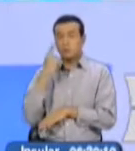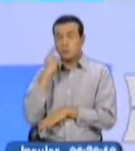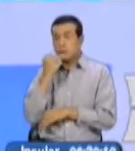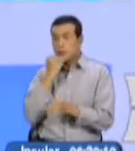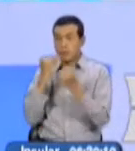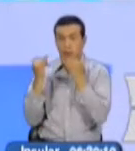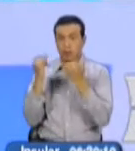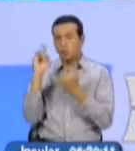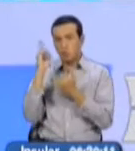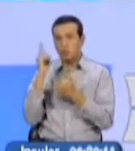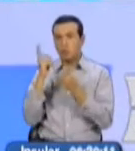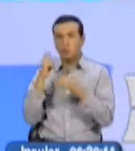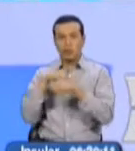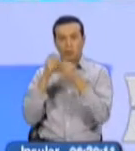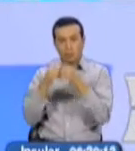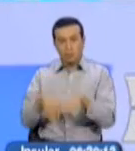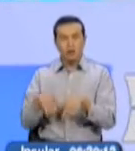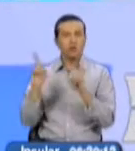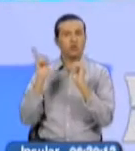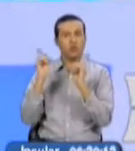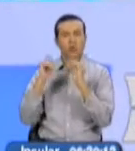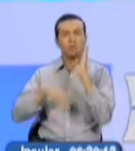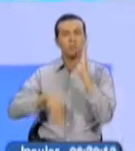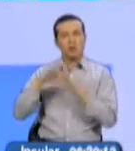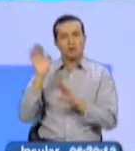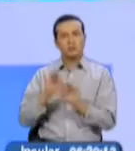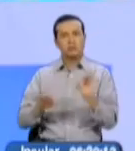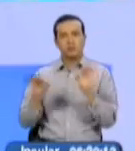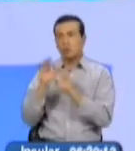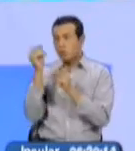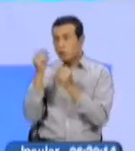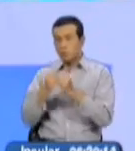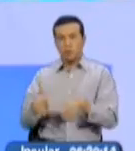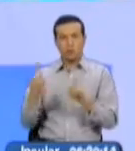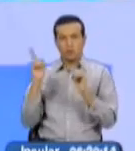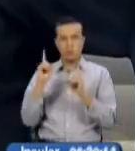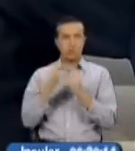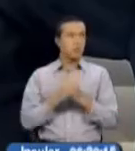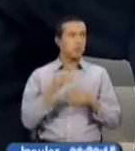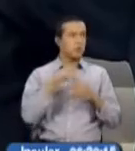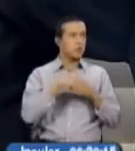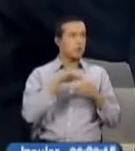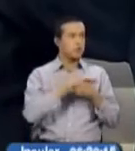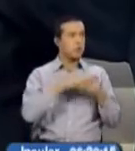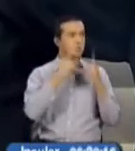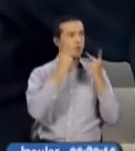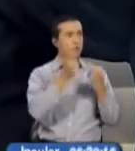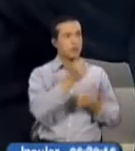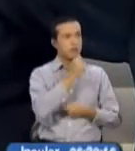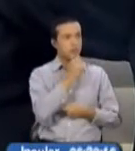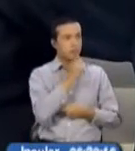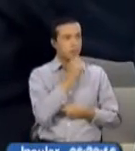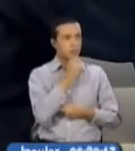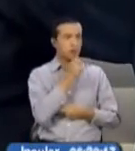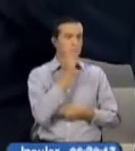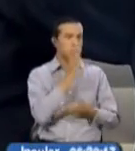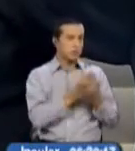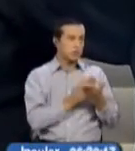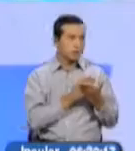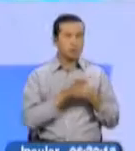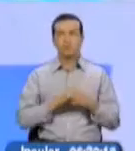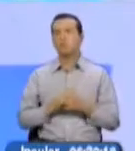equivoquen ni pierdan tiempo tampoco pueden perder su dinero por esto de ahora serían públicas privadas y mixtas